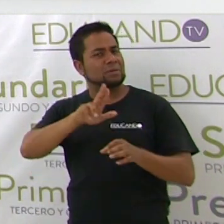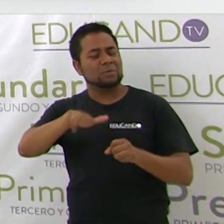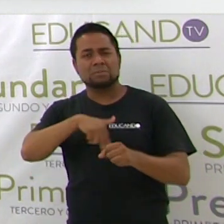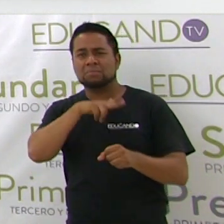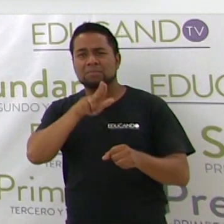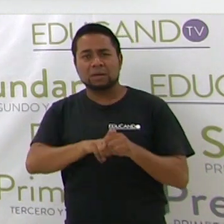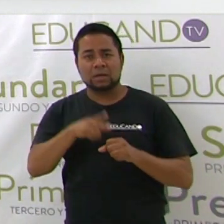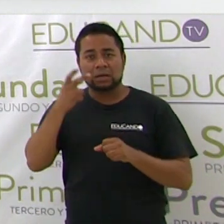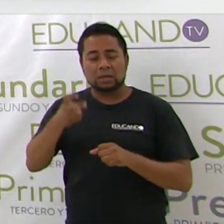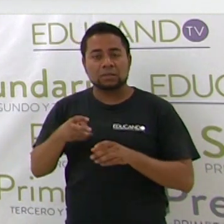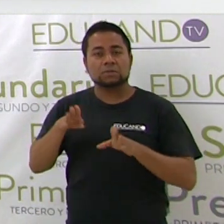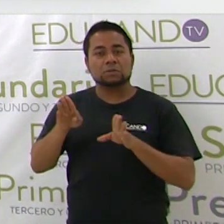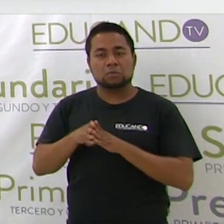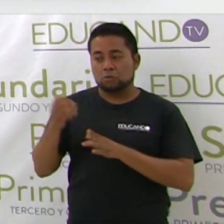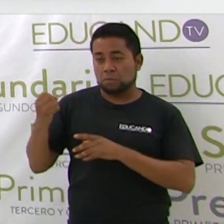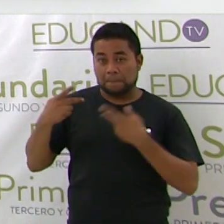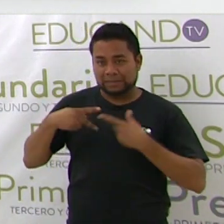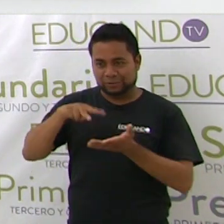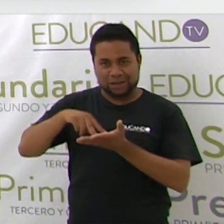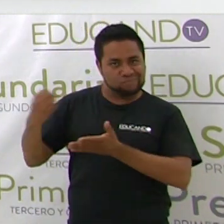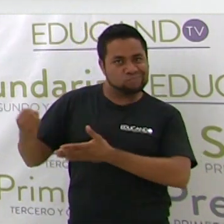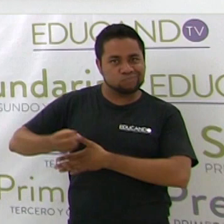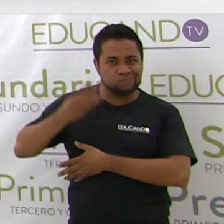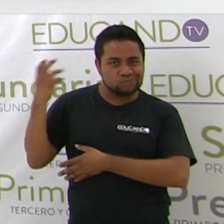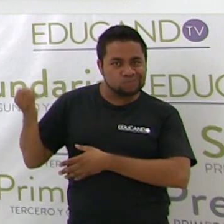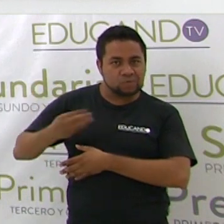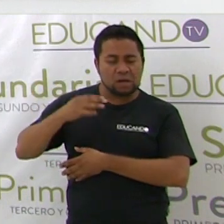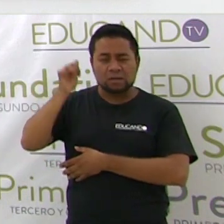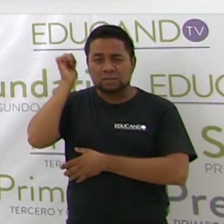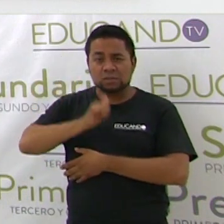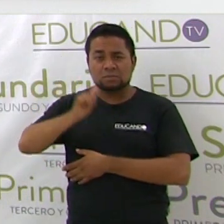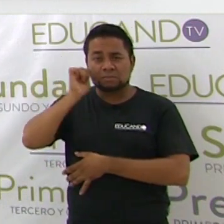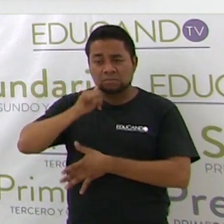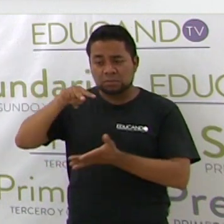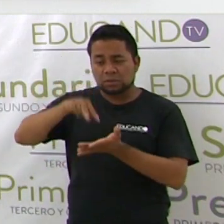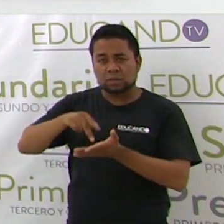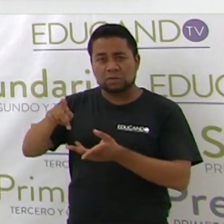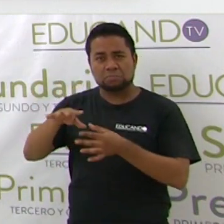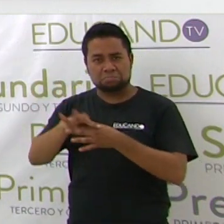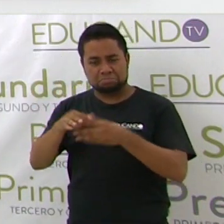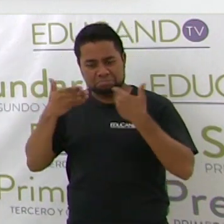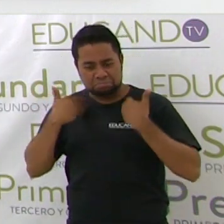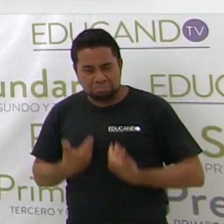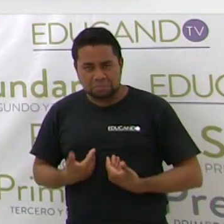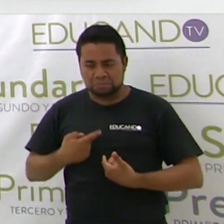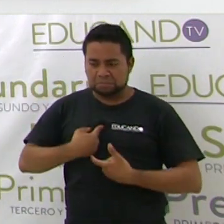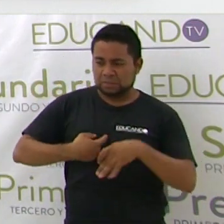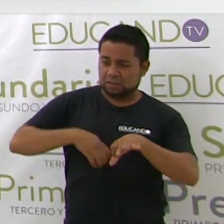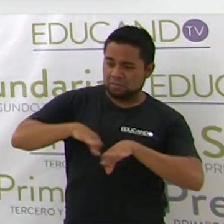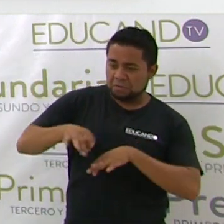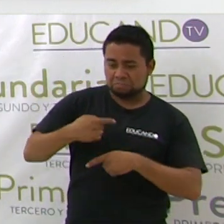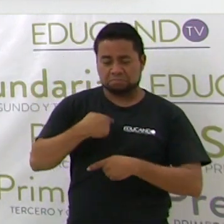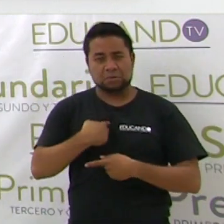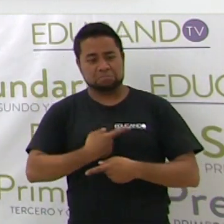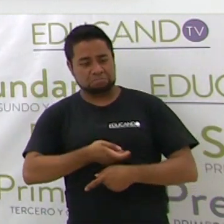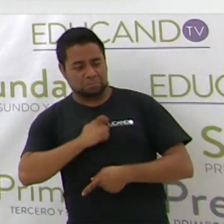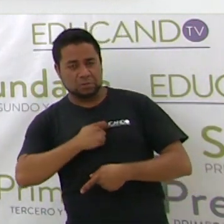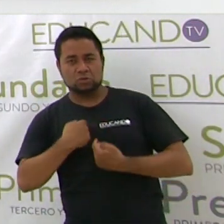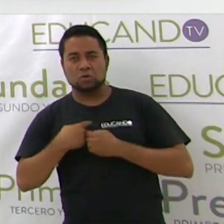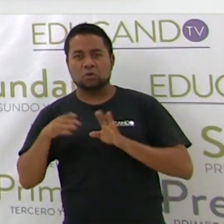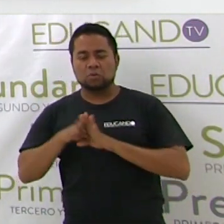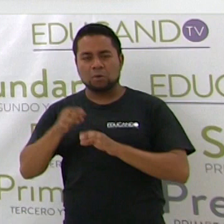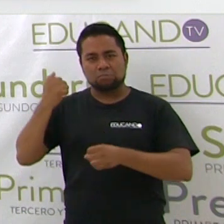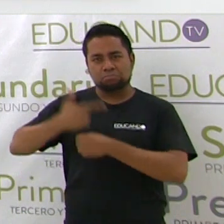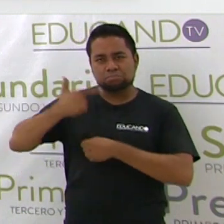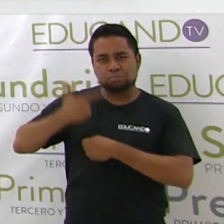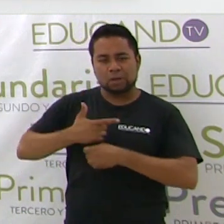Y eso también hacen los conferencistas, siempre hablan de ellos mismos y de su trabajo y de cómo fueron